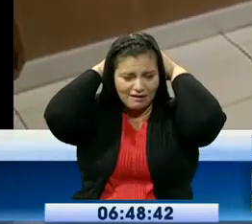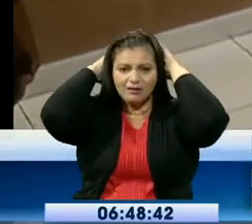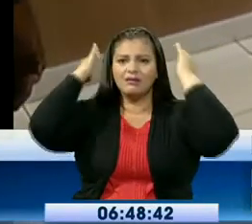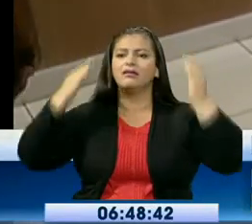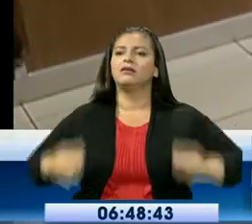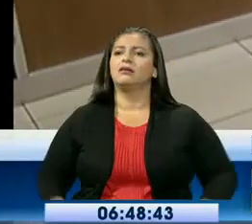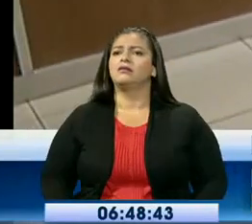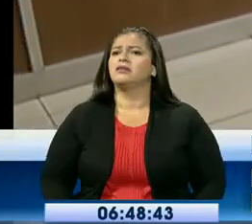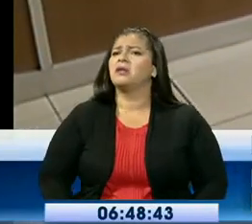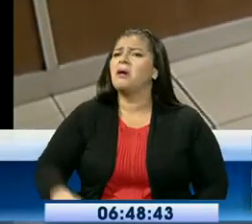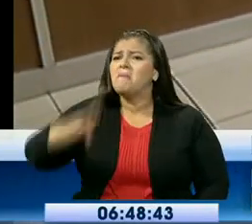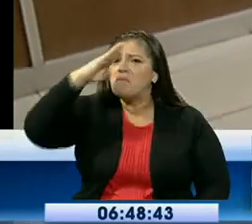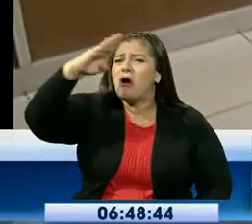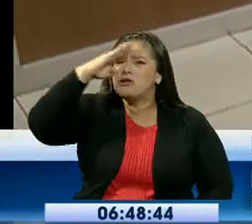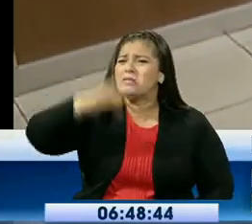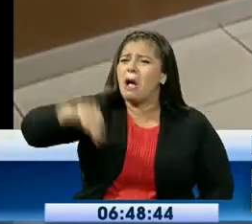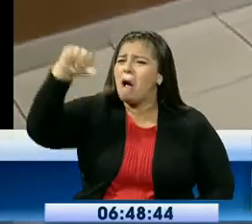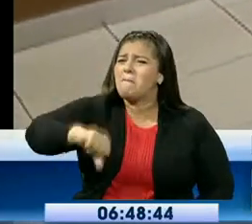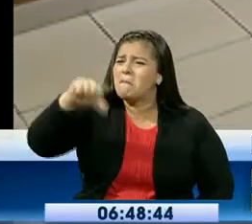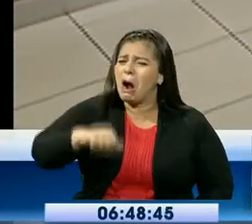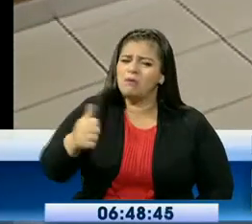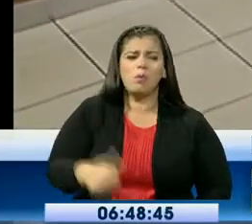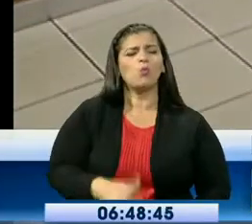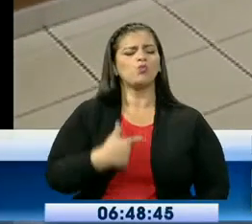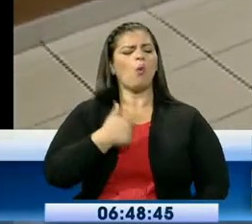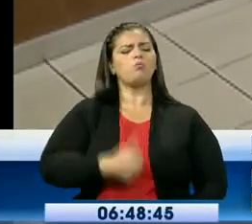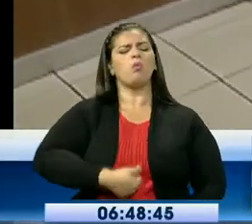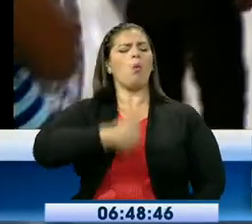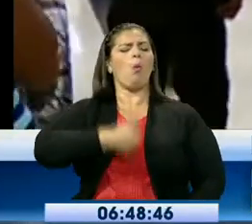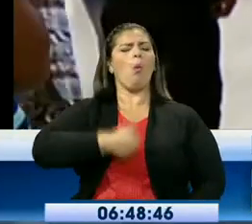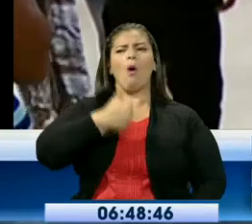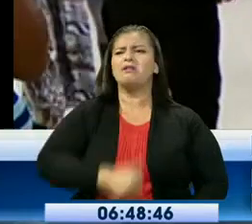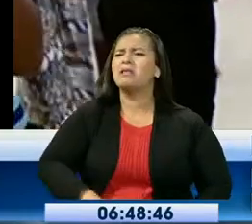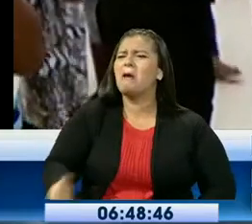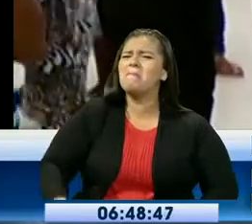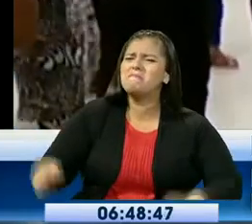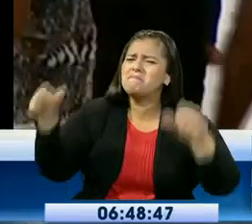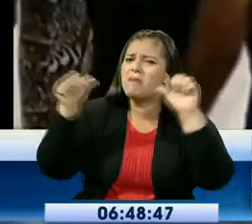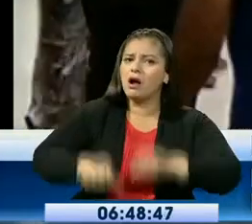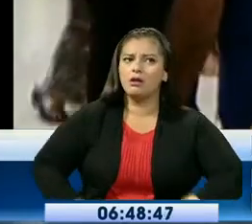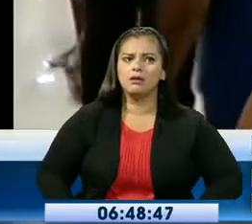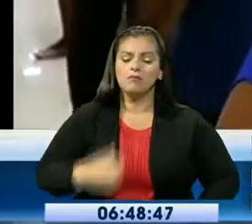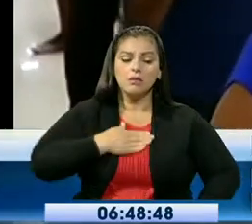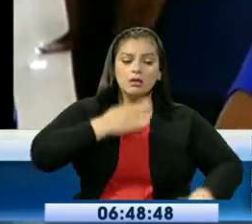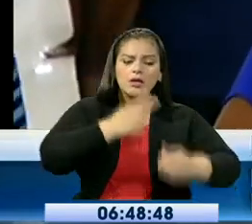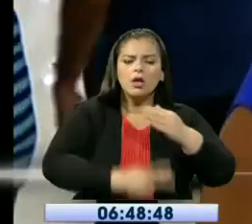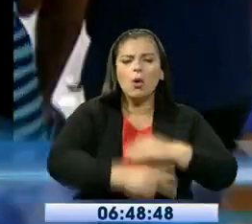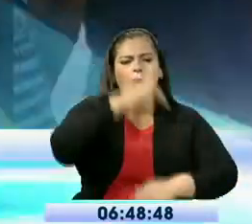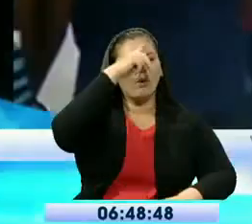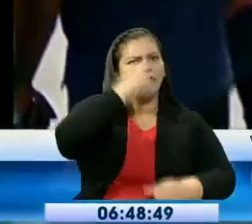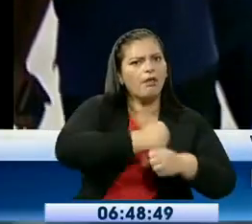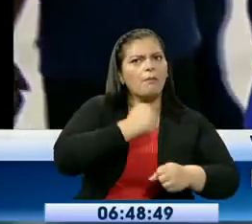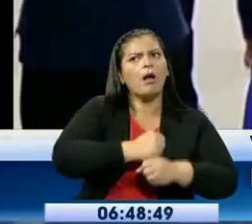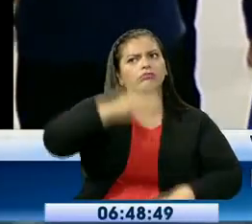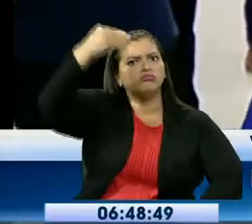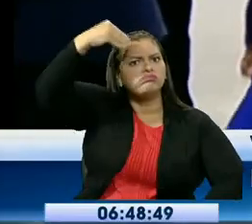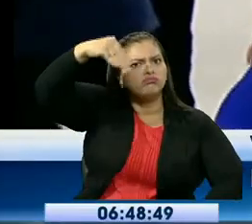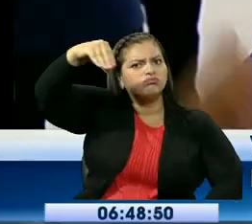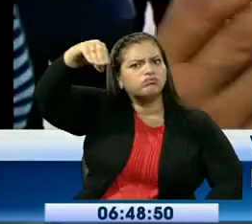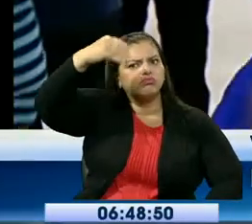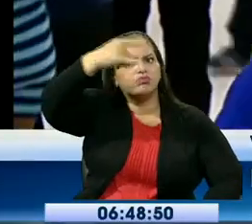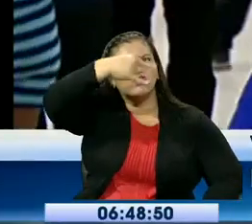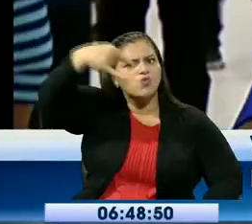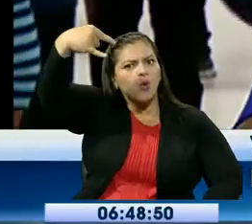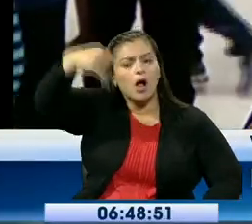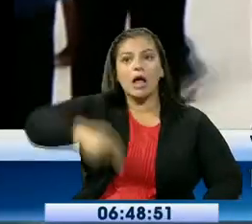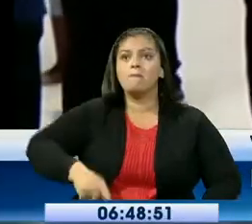Denuncian abuso de autoridad por parte de los uniformados. Pero mi hijo estaba trabajando. Hay videos donde consta que estos señores